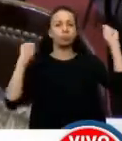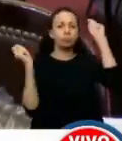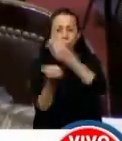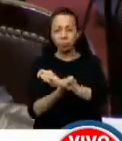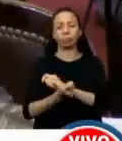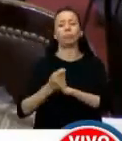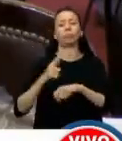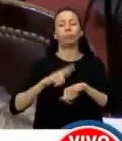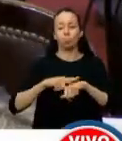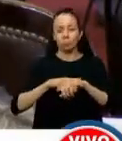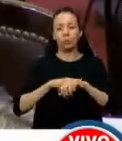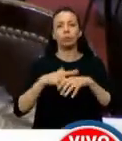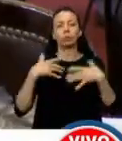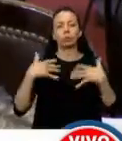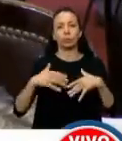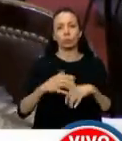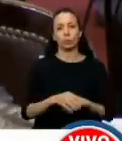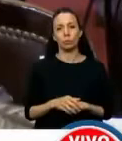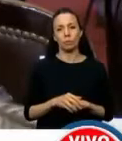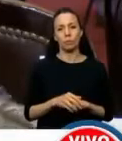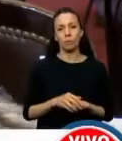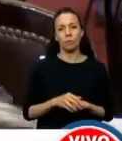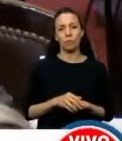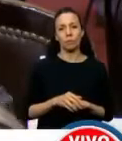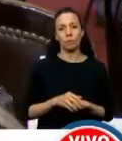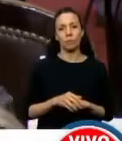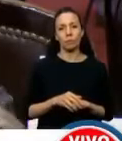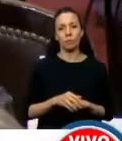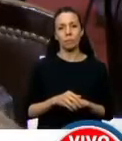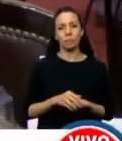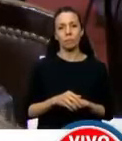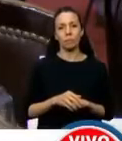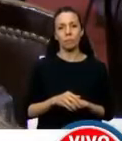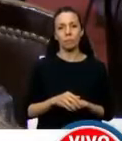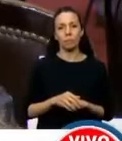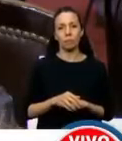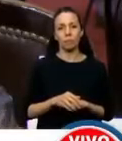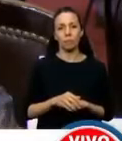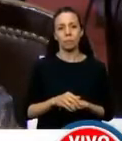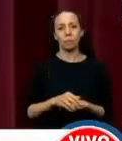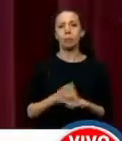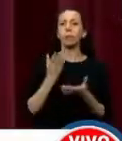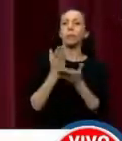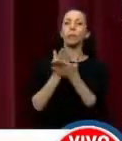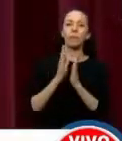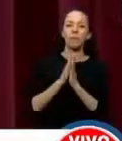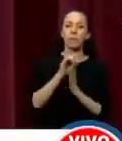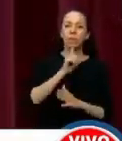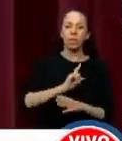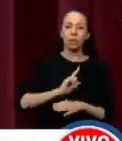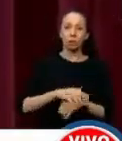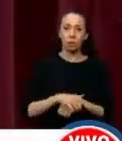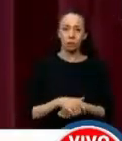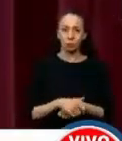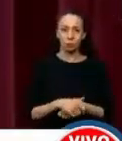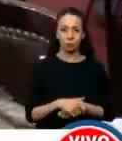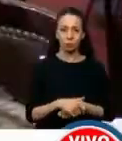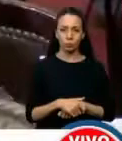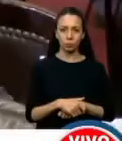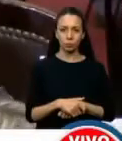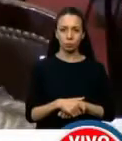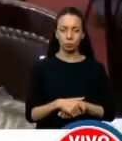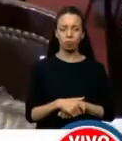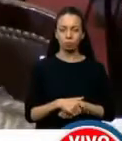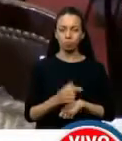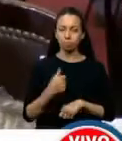nosotros repudiamos lo que pasó y nos solidarizamos públicamente con Cristina, ¿no? Lo que es